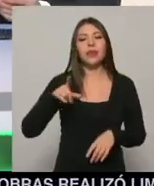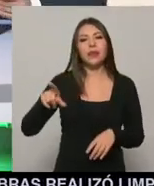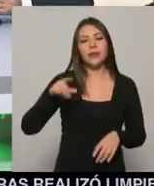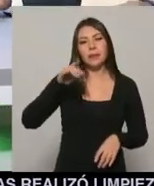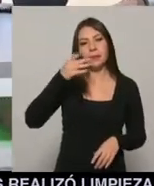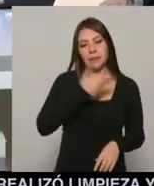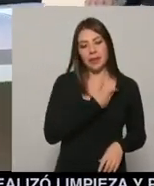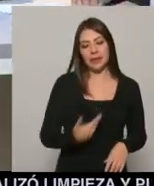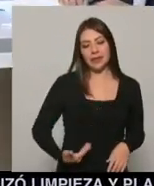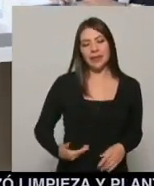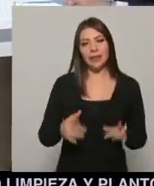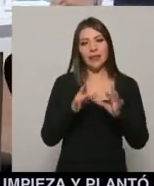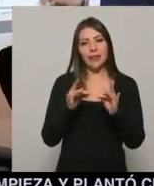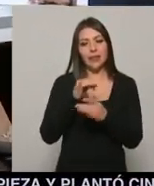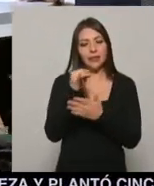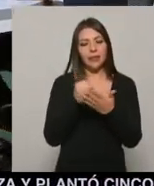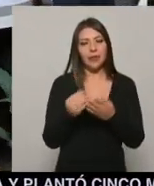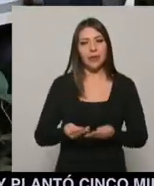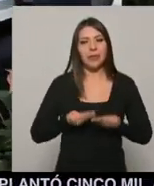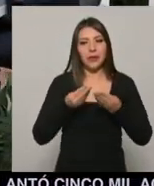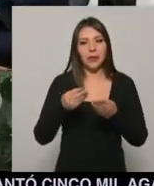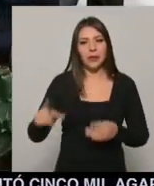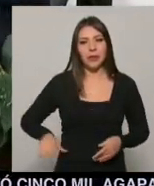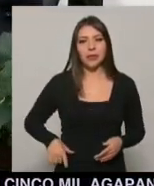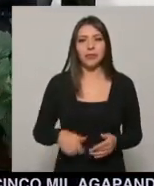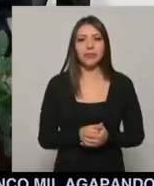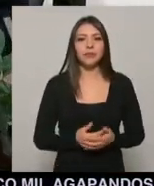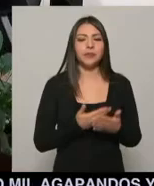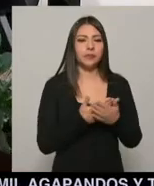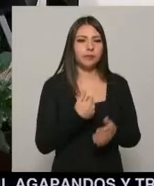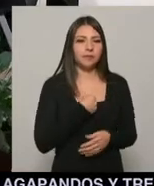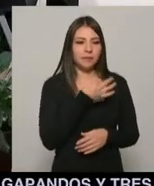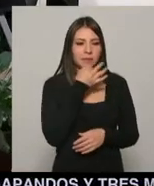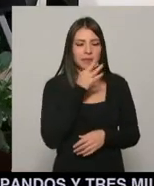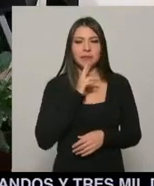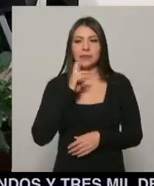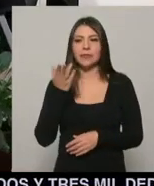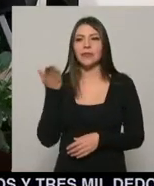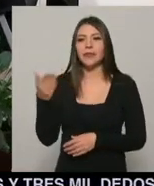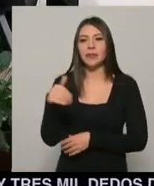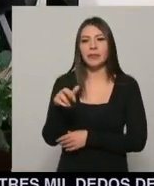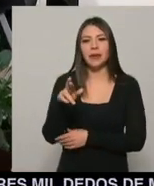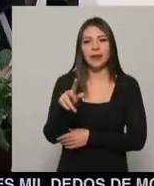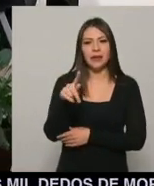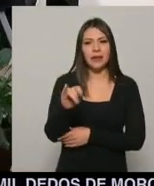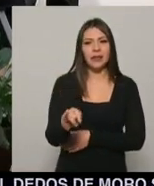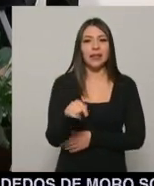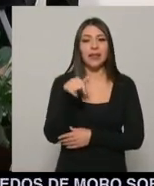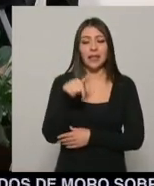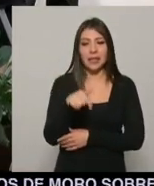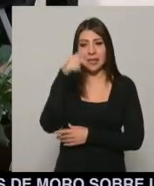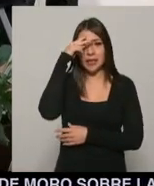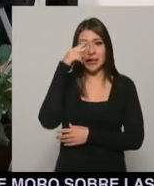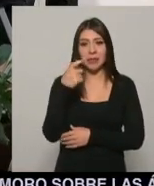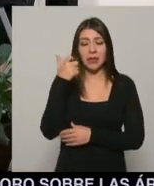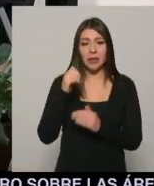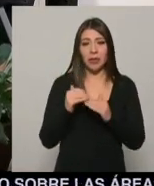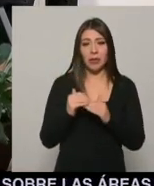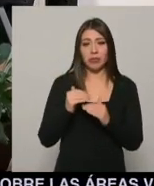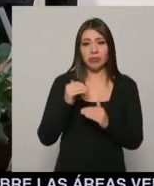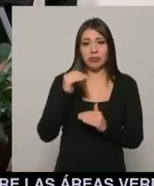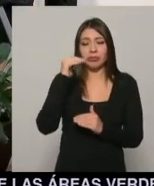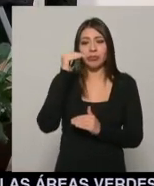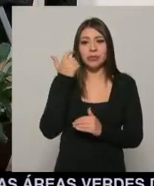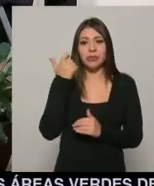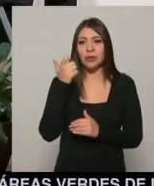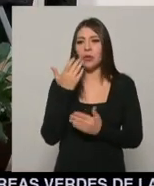yo, tres temas también, muy rápido. Primero, contestarle a Martín. Evidentemente que no hay inflación en México, pues porque la economía está